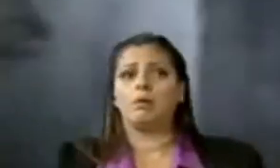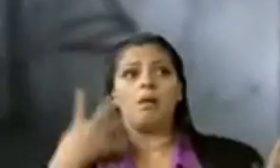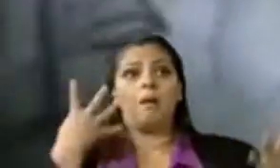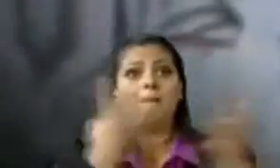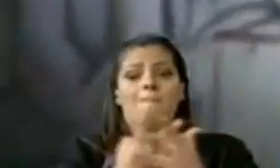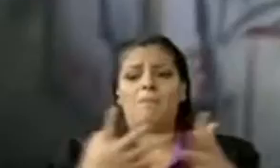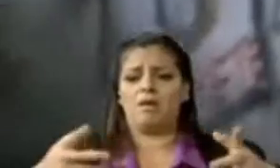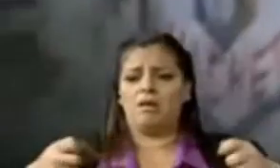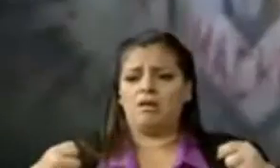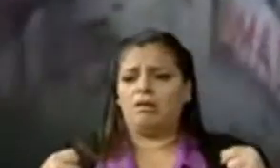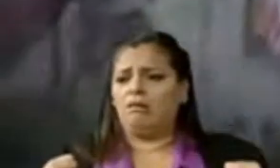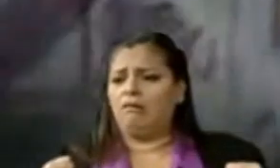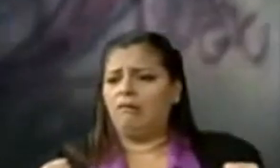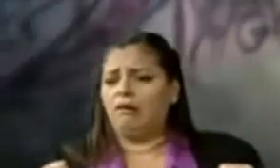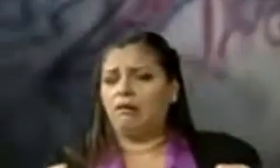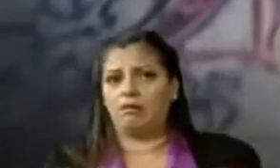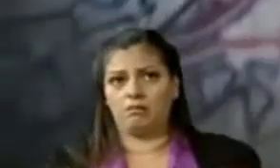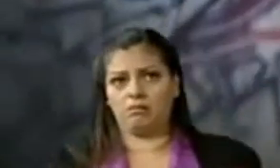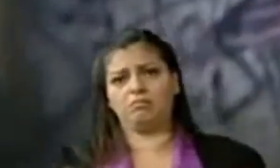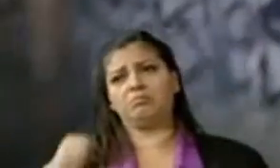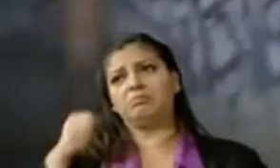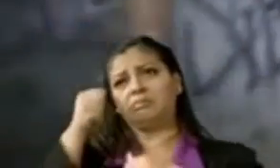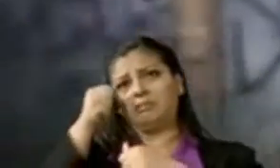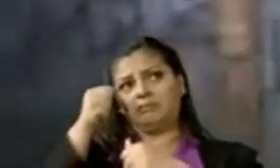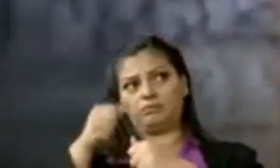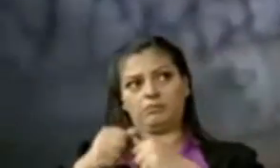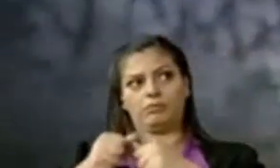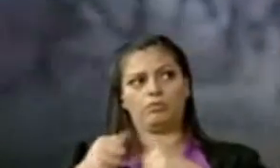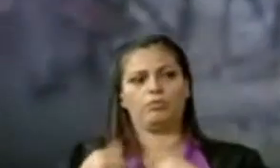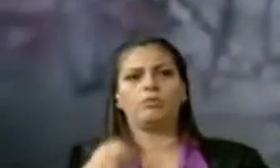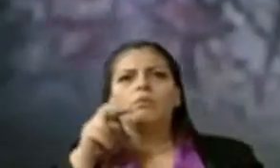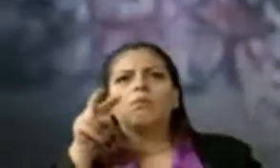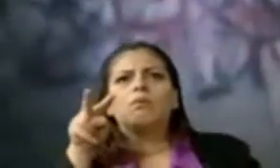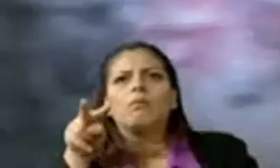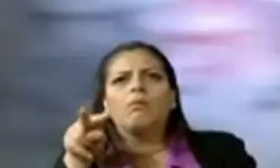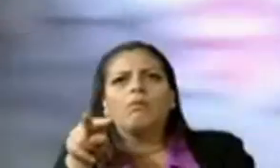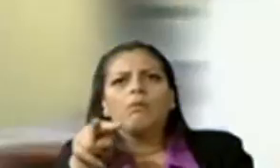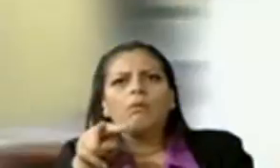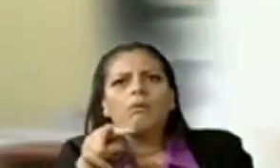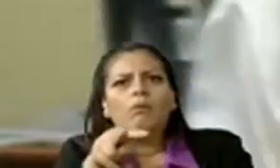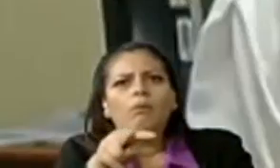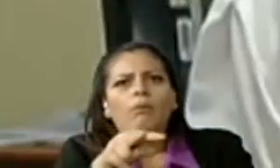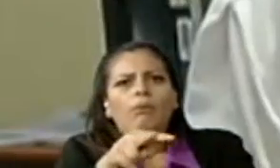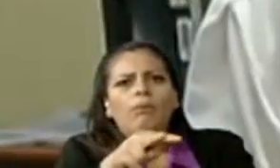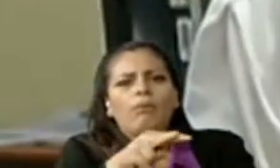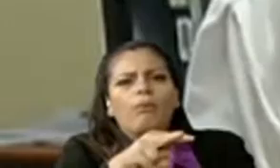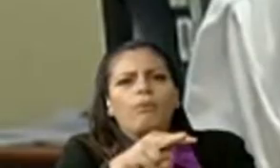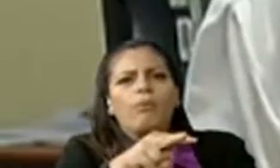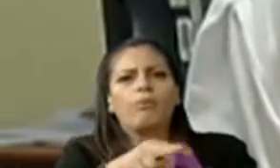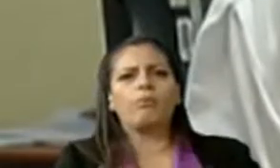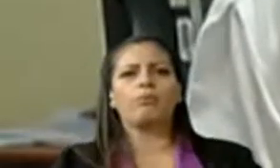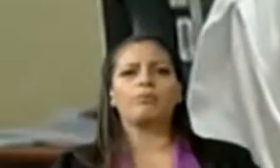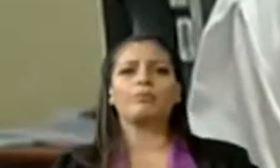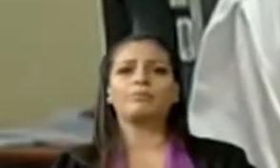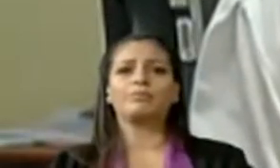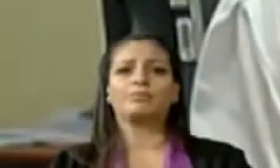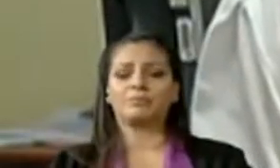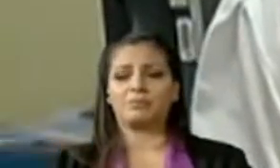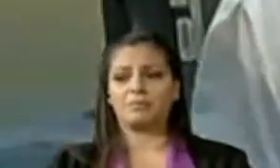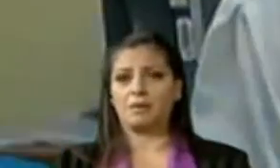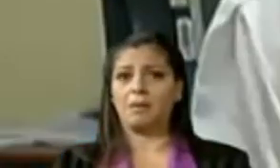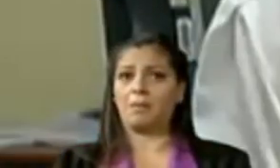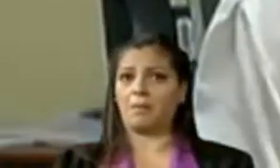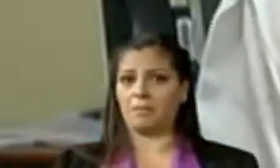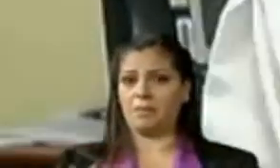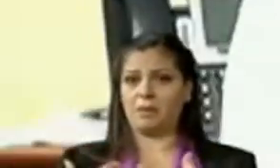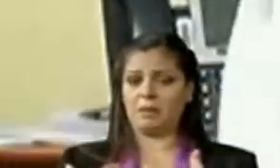de muchos. El sitio en donde te apresan, el sitio luego después de que te apresan